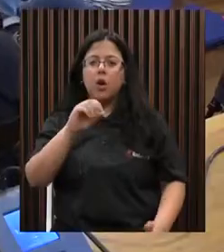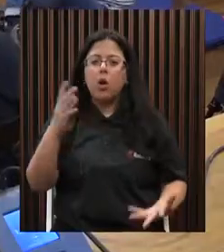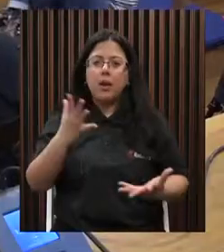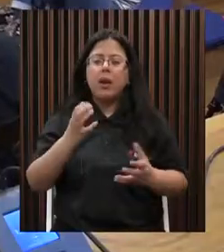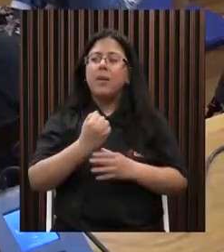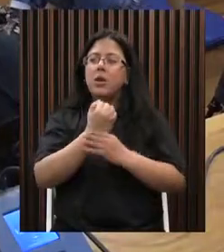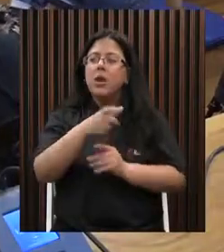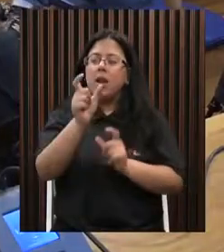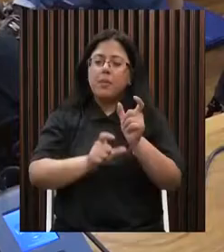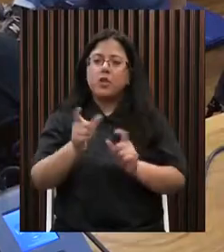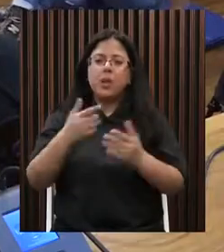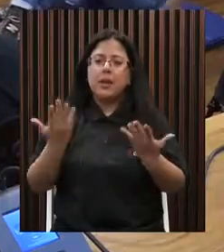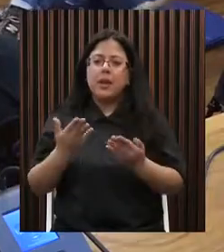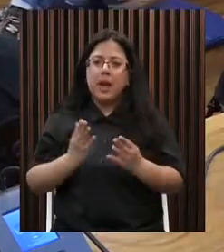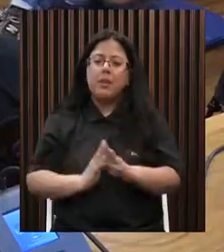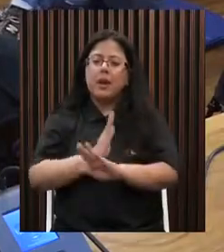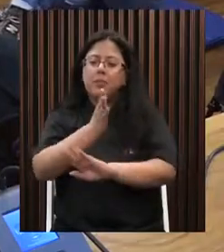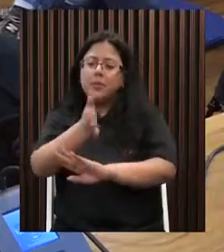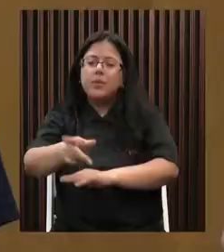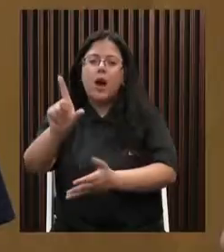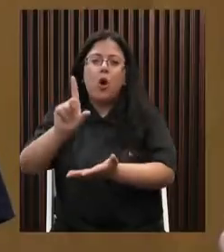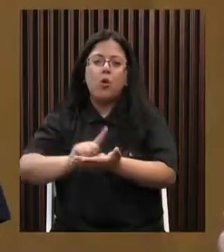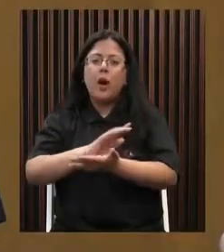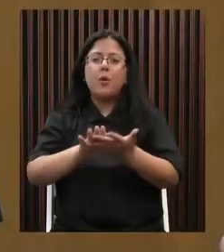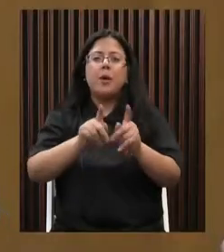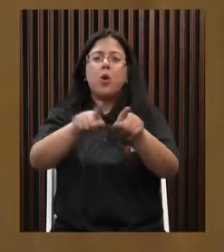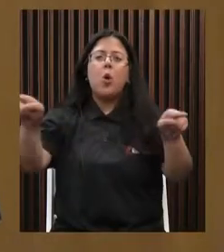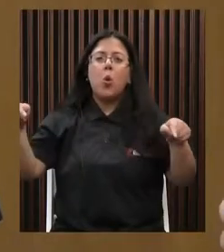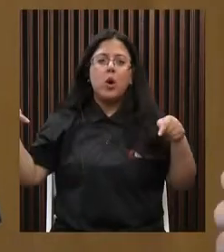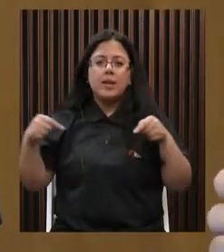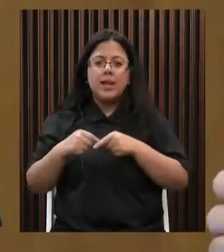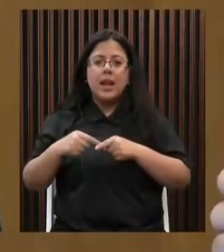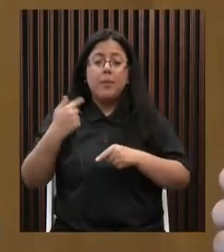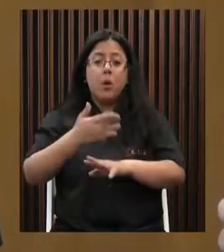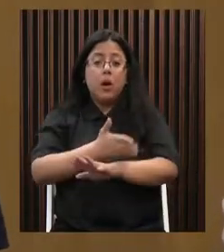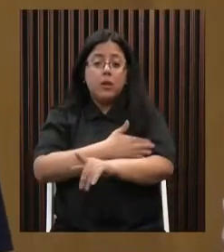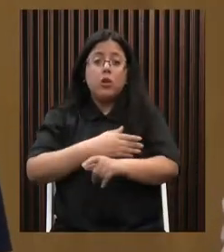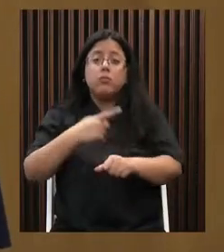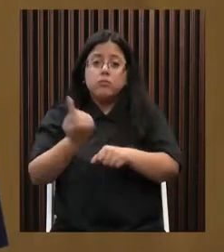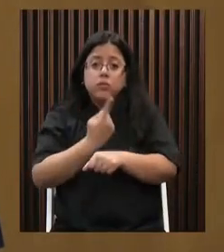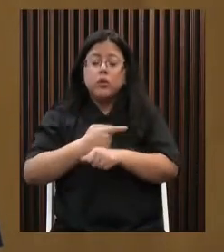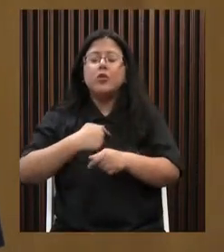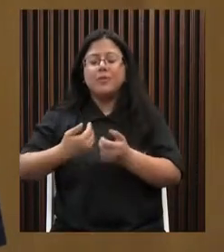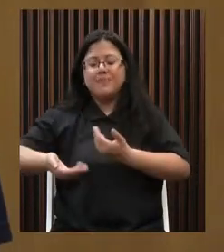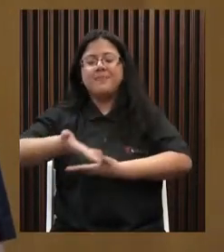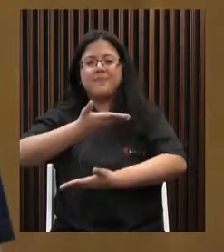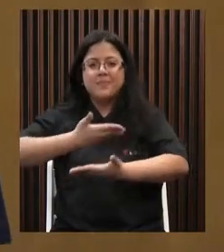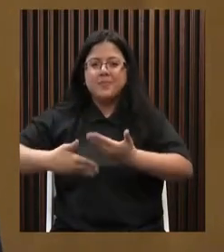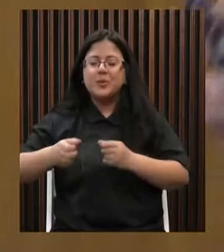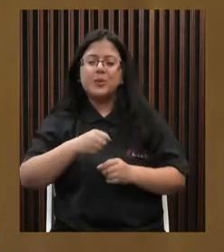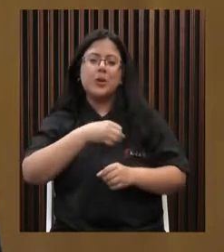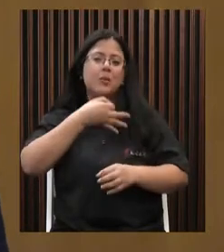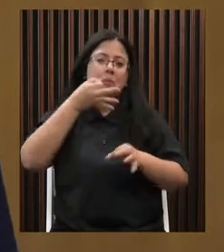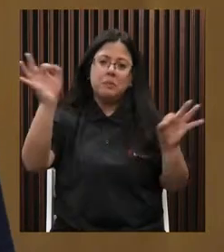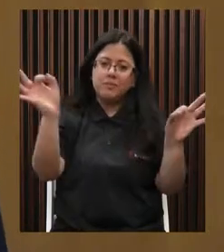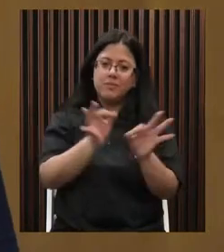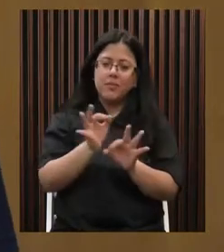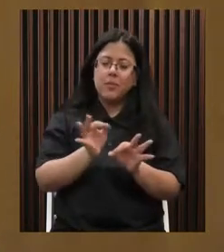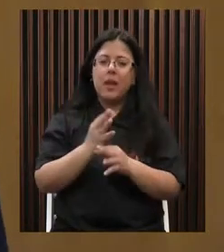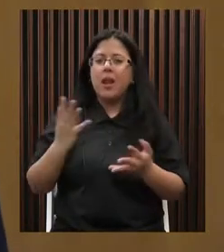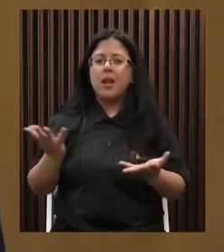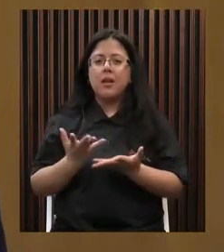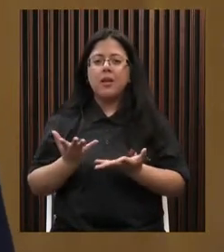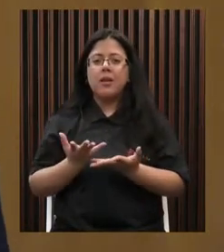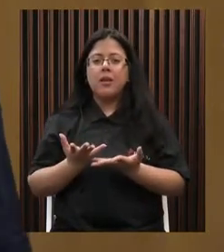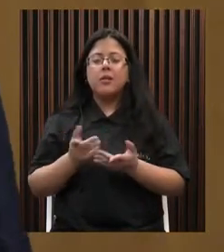a un lugar, ¿cierto?, a una sala, por ejemplo. Y antes de hablar de estas cosas, quiero compartir con ustedes que